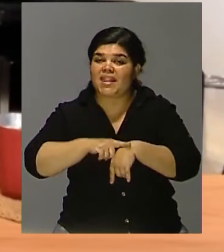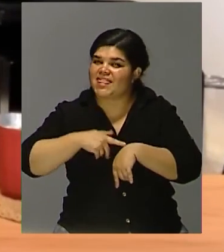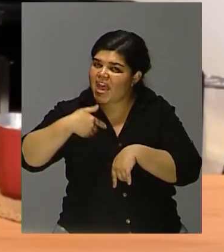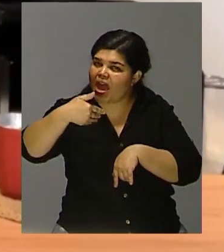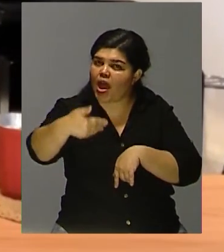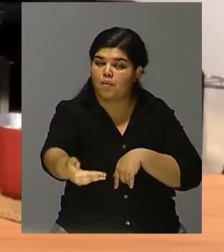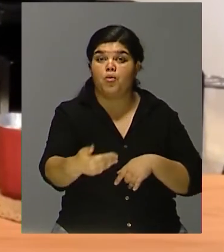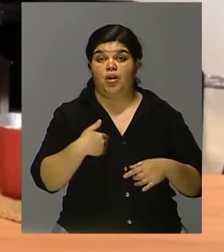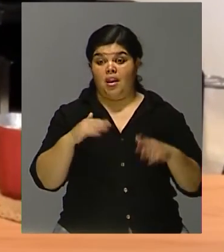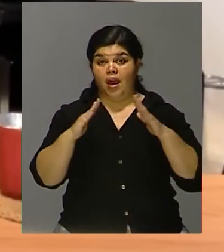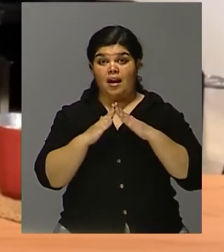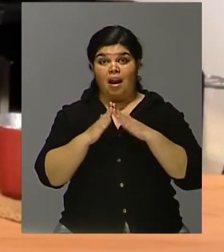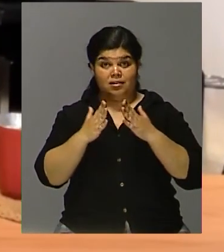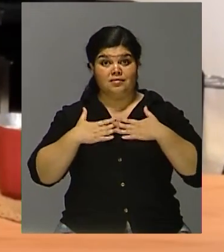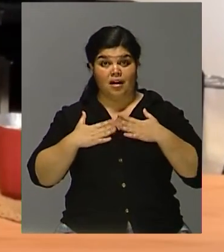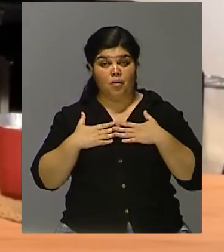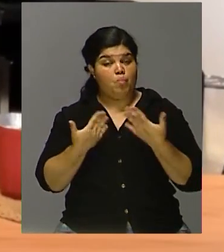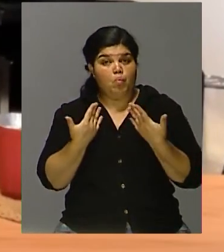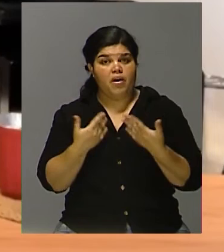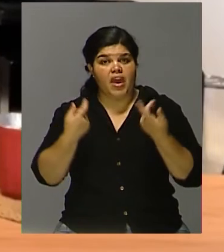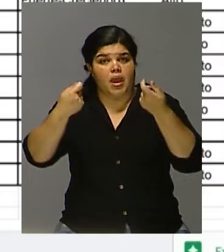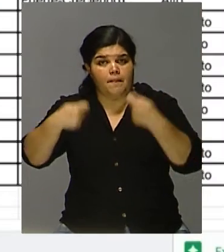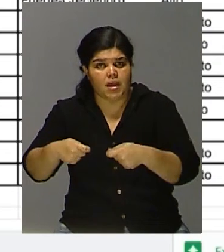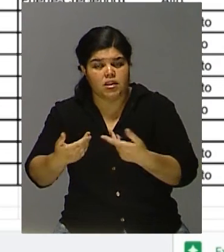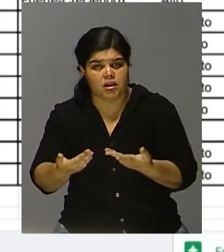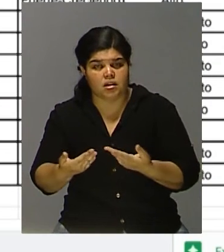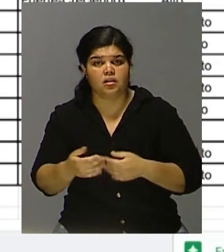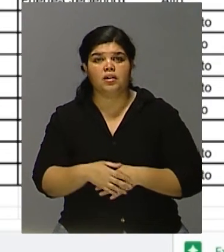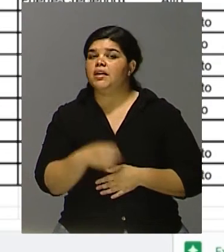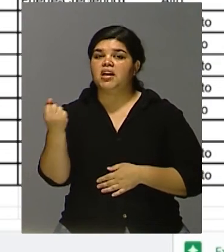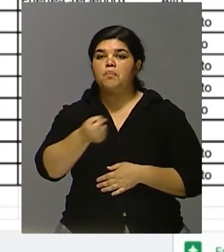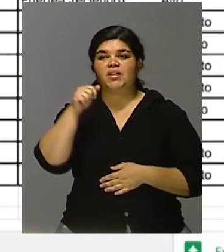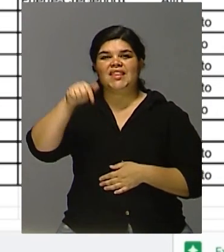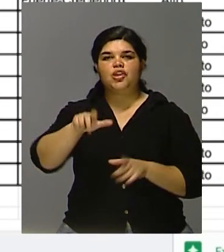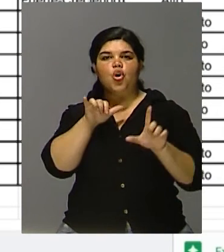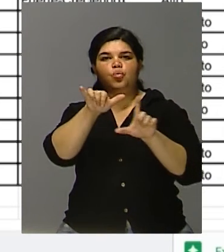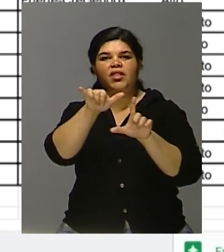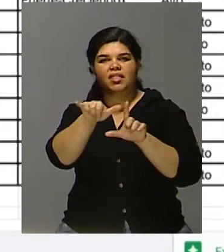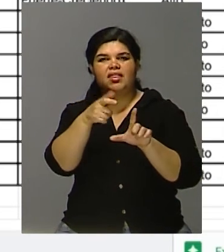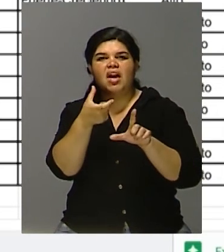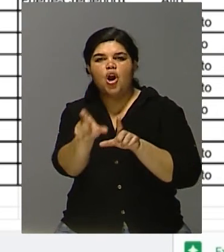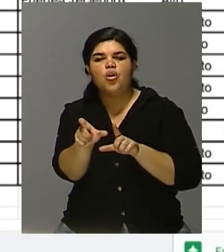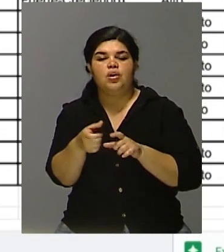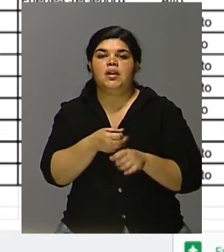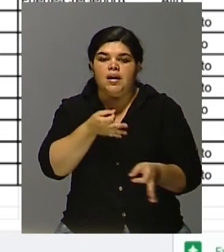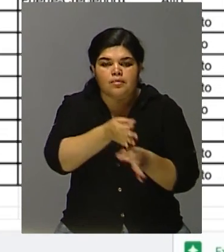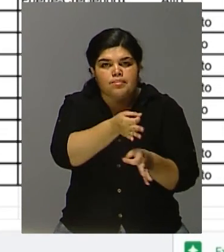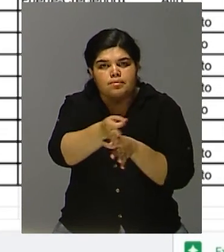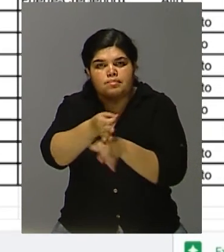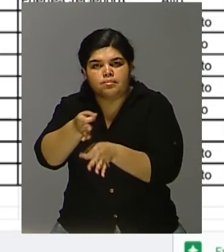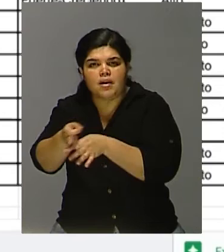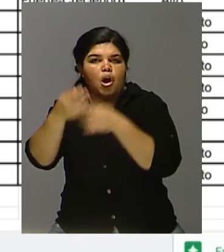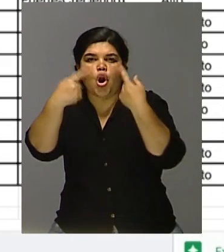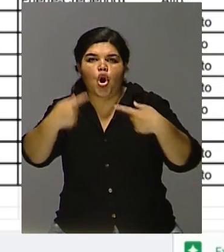nuestra casa, y en resumidas cuentas lo que intento hacer es brindar educación financiera, brindar las herramientas, los conceptos que en forma